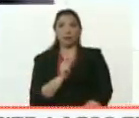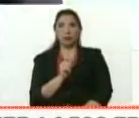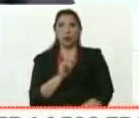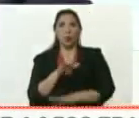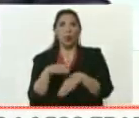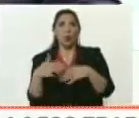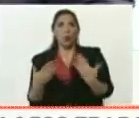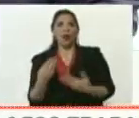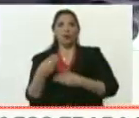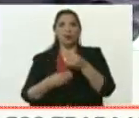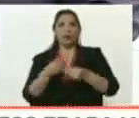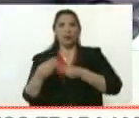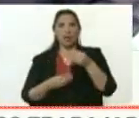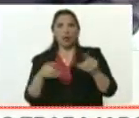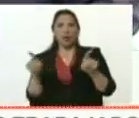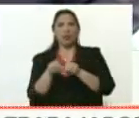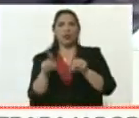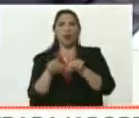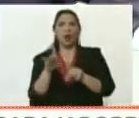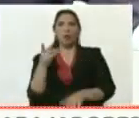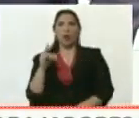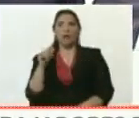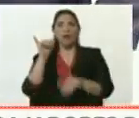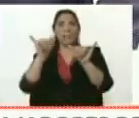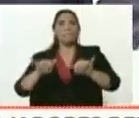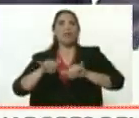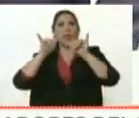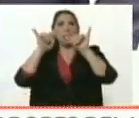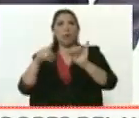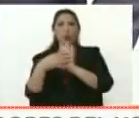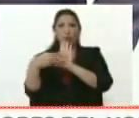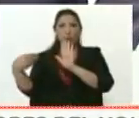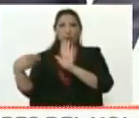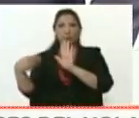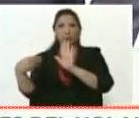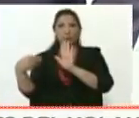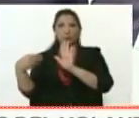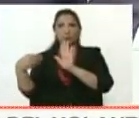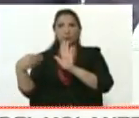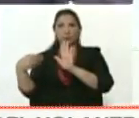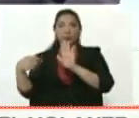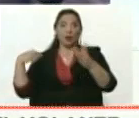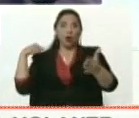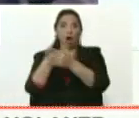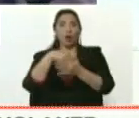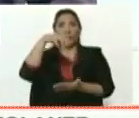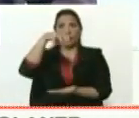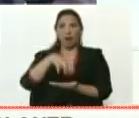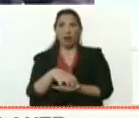atrevieron a hacerlo también en Bolivia. El mismo formato, un golpe de Estado